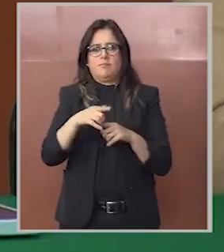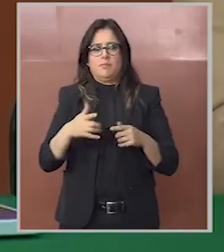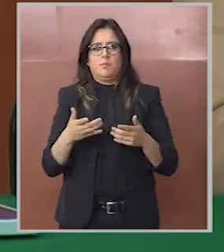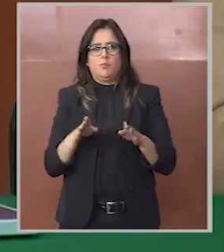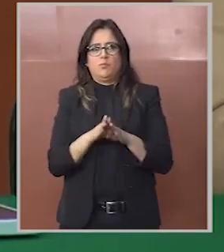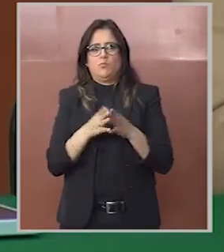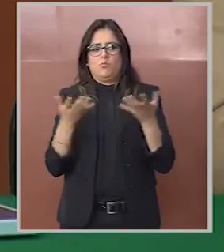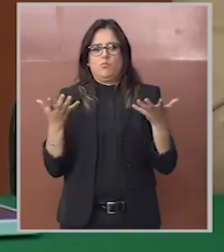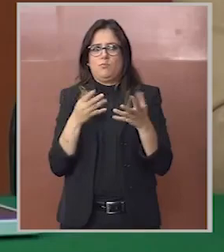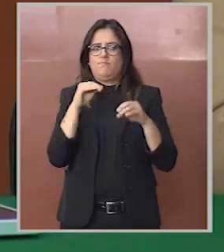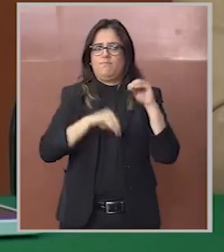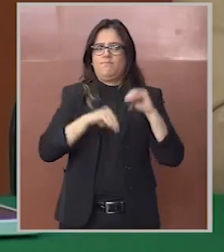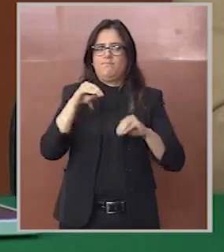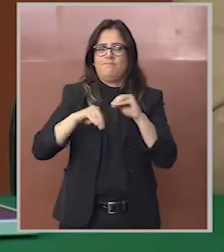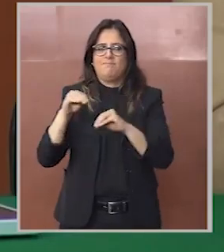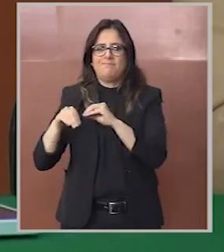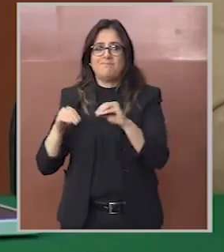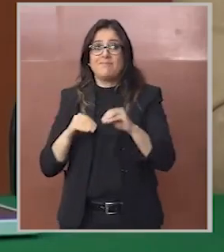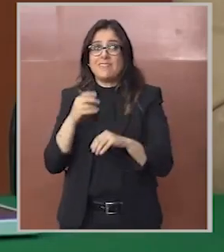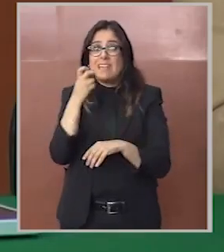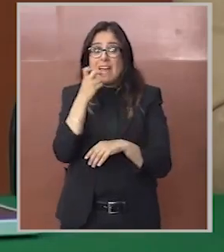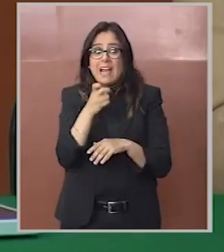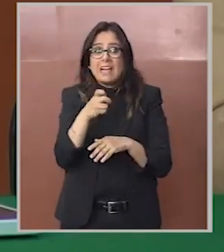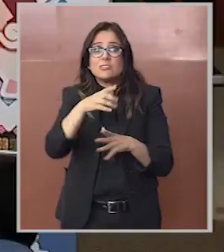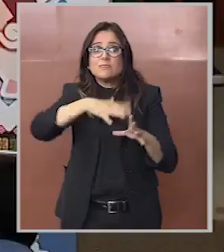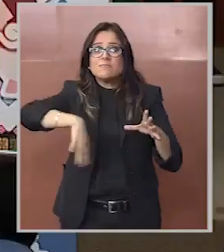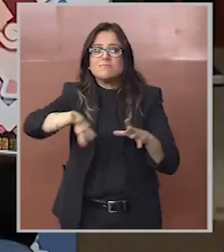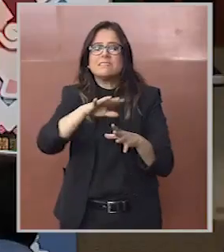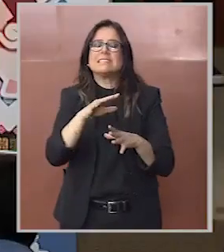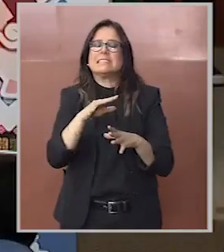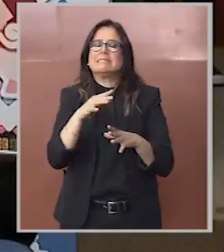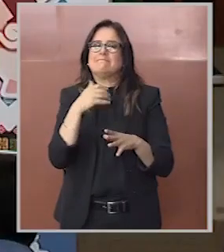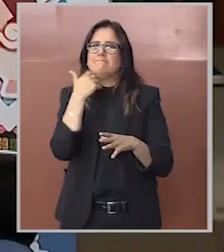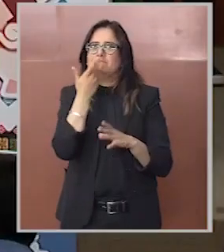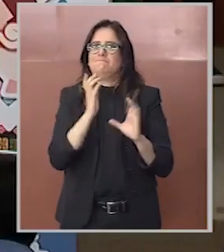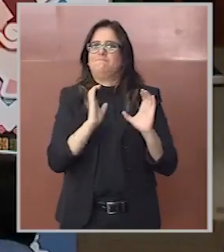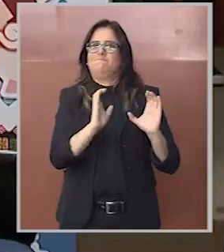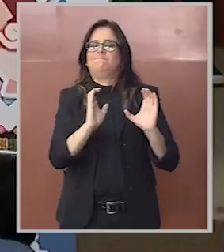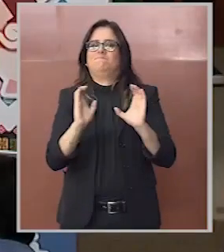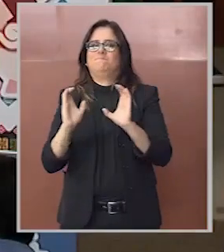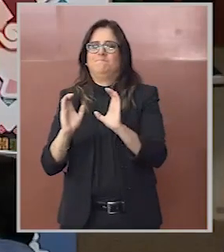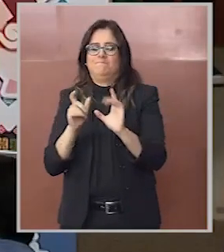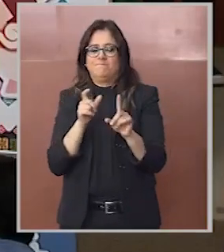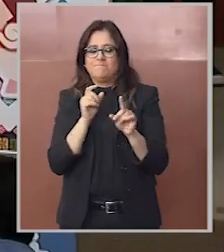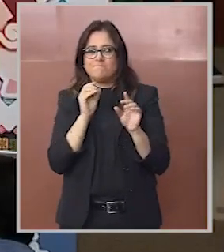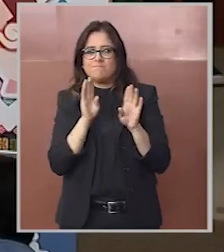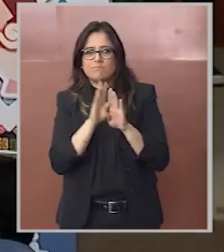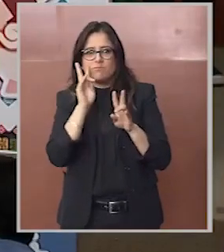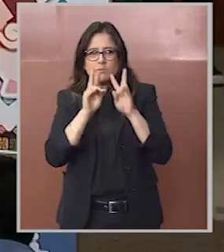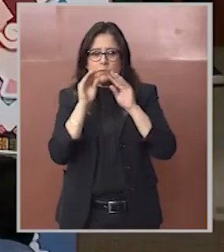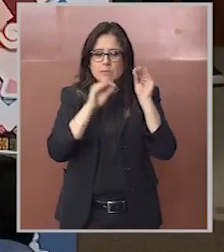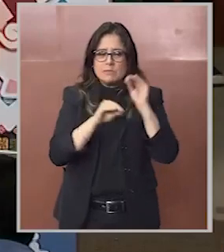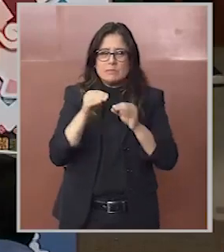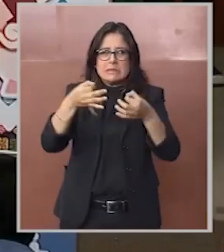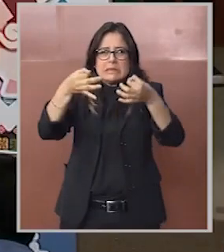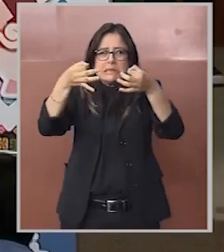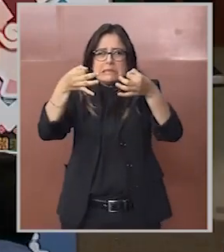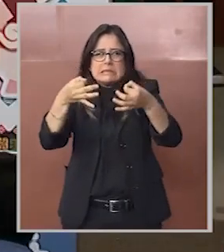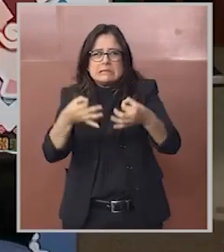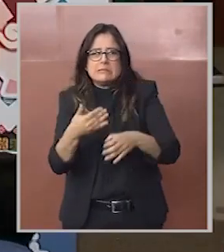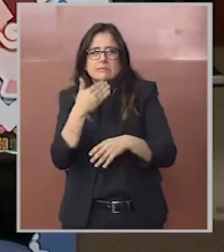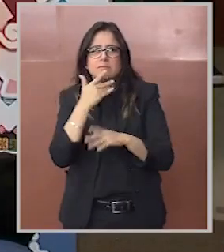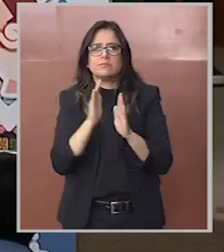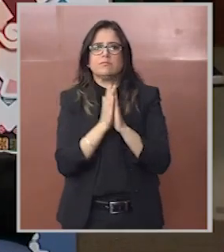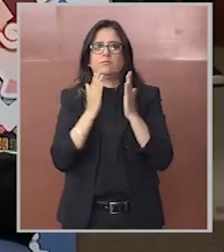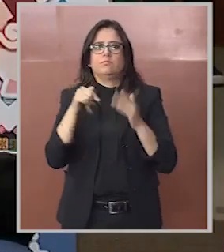elaboran pues entonces o sea todo eso Tratamos de cuidar porque pues es un un un material que si bien es cierto pues este lo hace el consejo